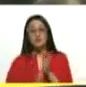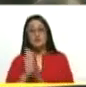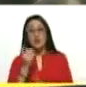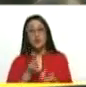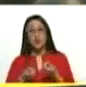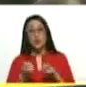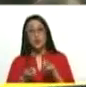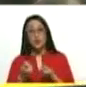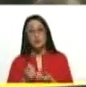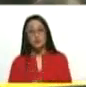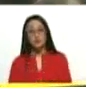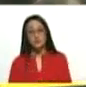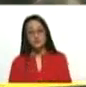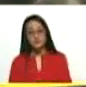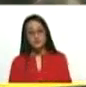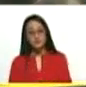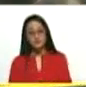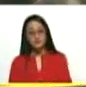económico.